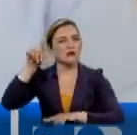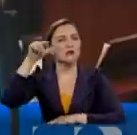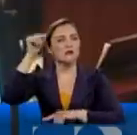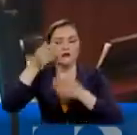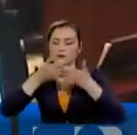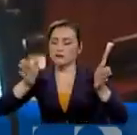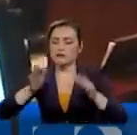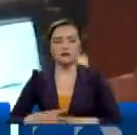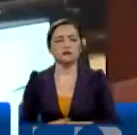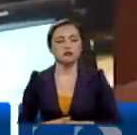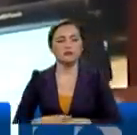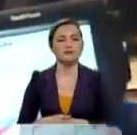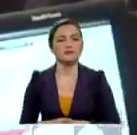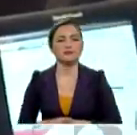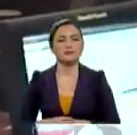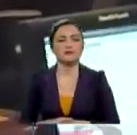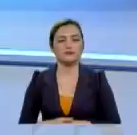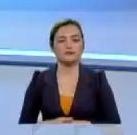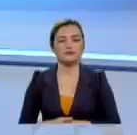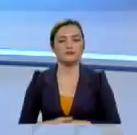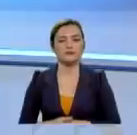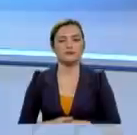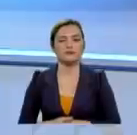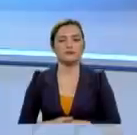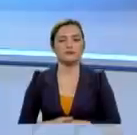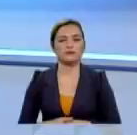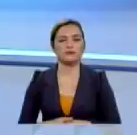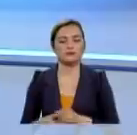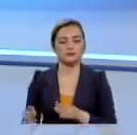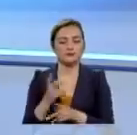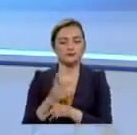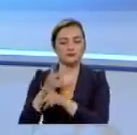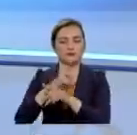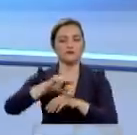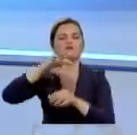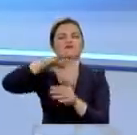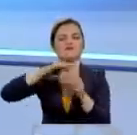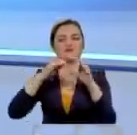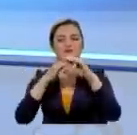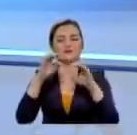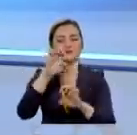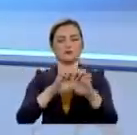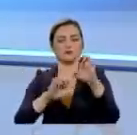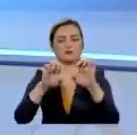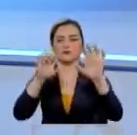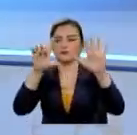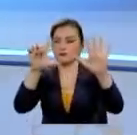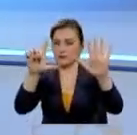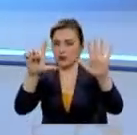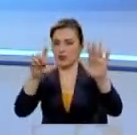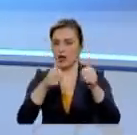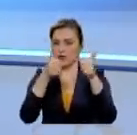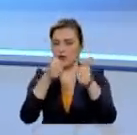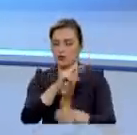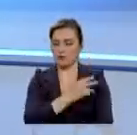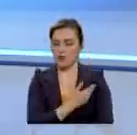estar abierta. En Quito, Andrea Samaniego, 24 horas. El Consejo Nacional Electoral ha calificado a 7 binomios